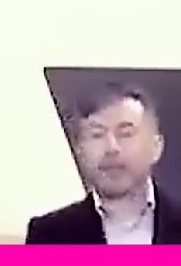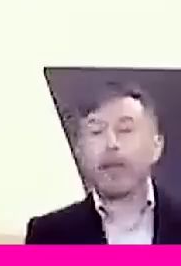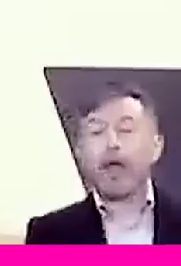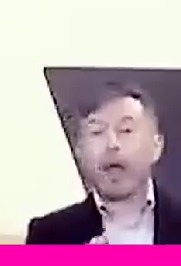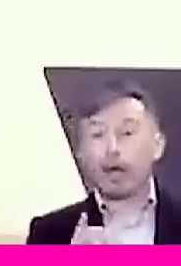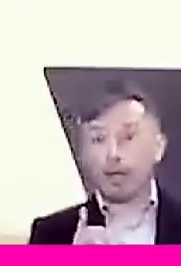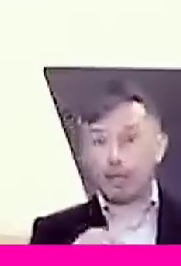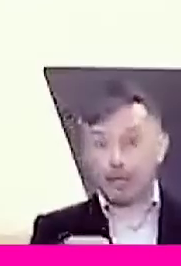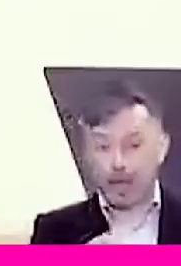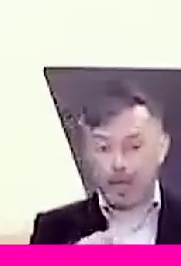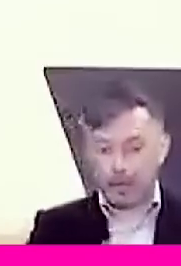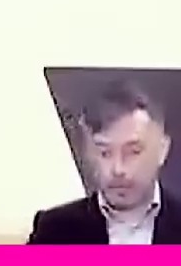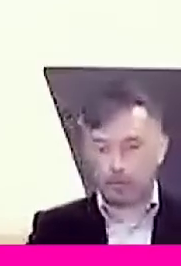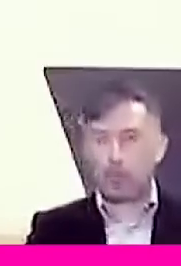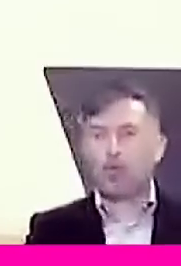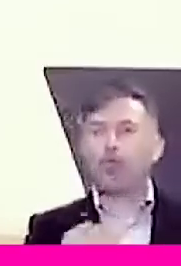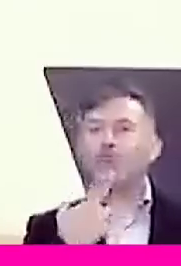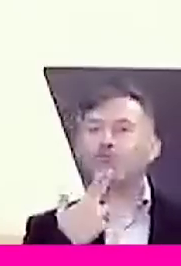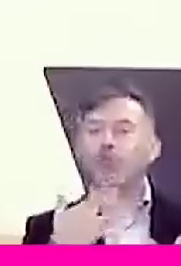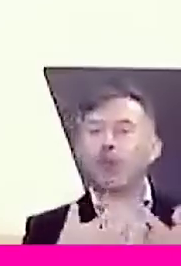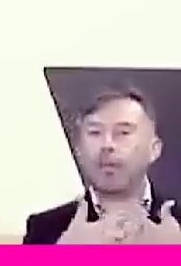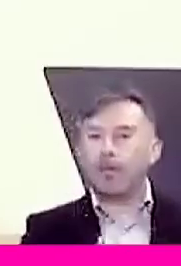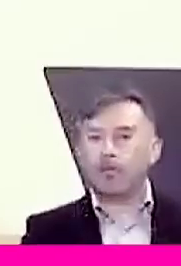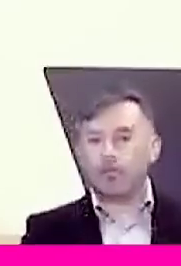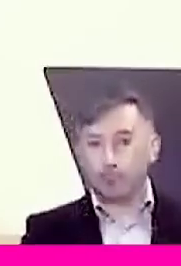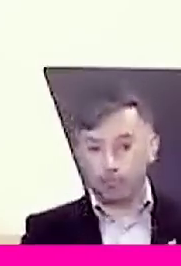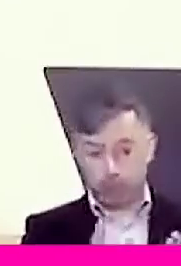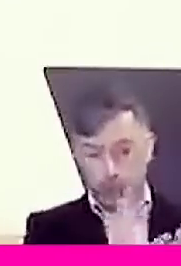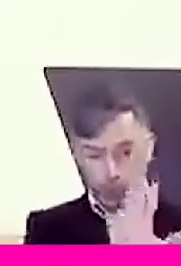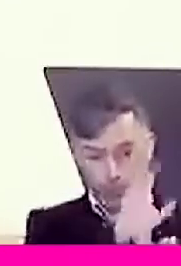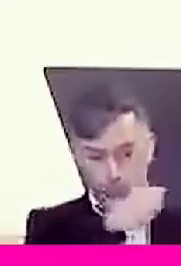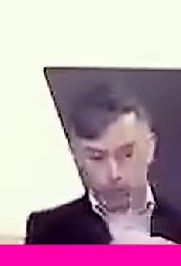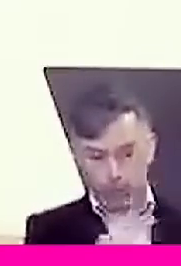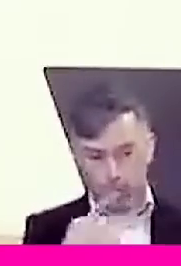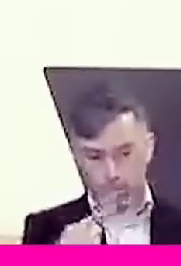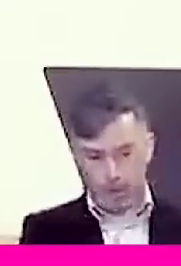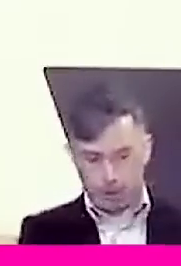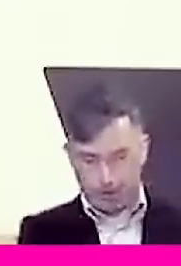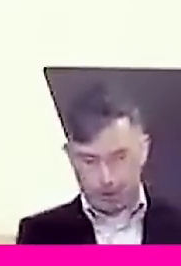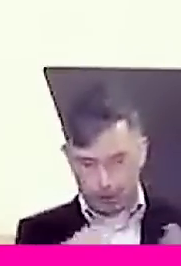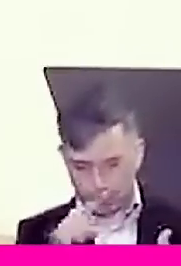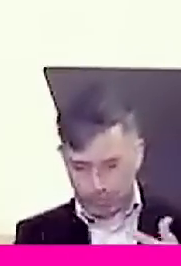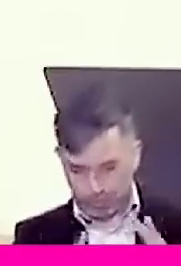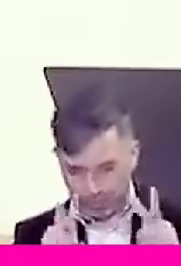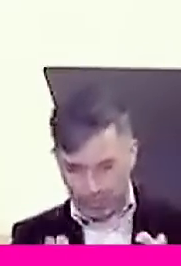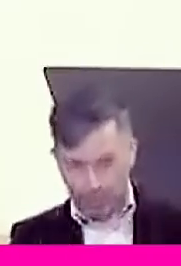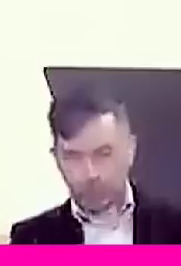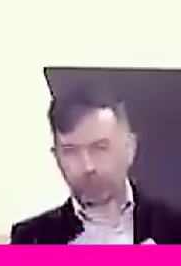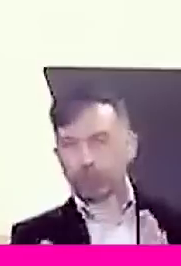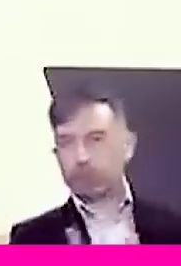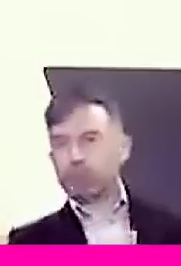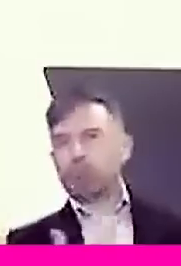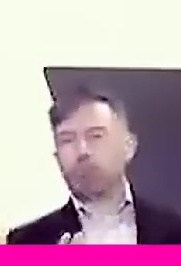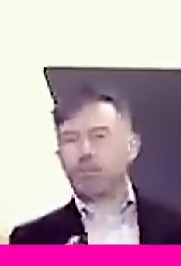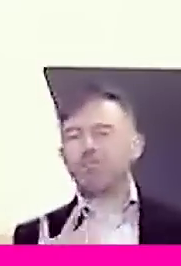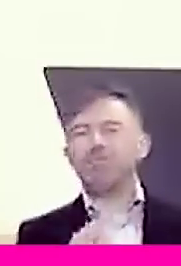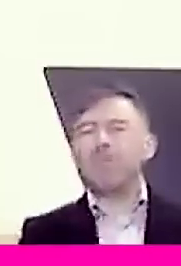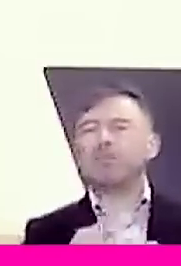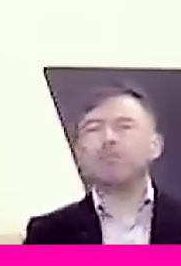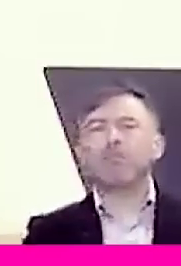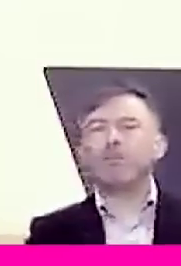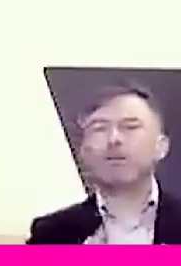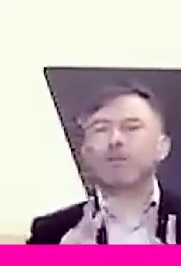capacidades institucionales del INE en el cumplimiento de su mandato constitucional más importante aún pero estrechamente